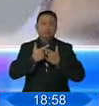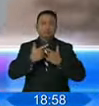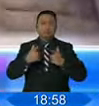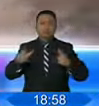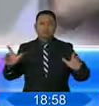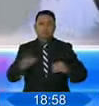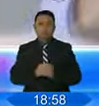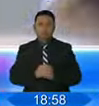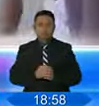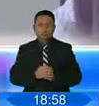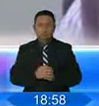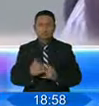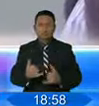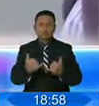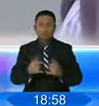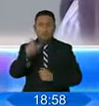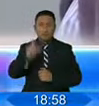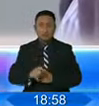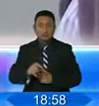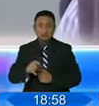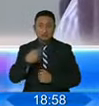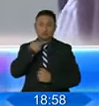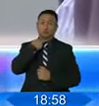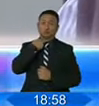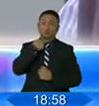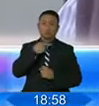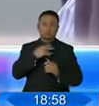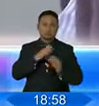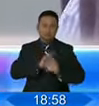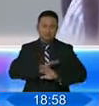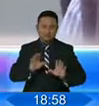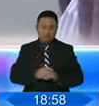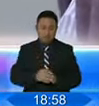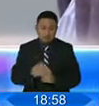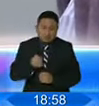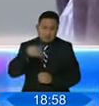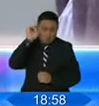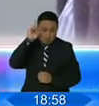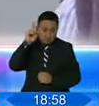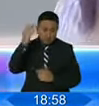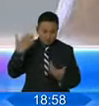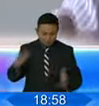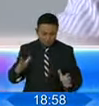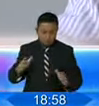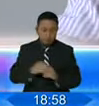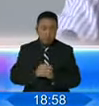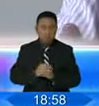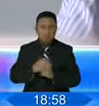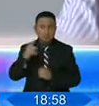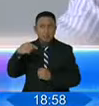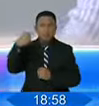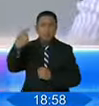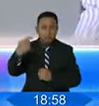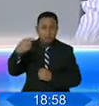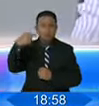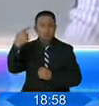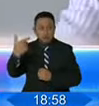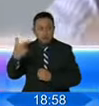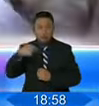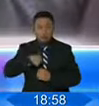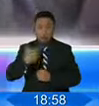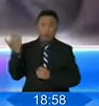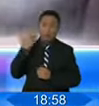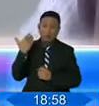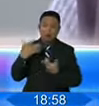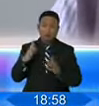espada de Damocles sobre el cuello de la prensa. Uno puede opinar sabiendo que al día siguiente no será estigmatizado